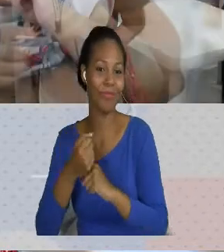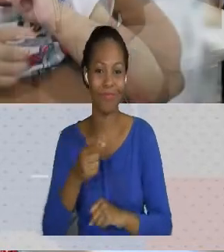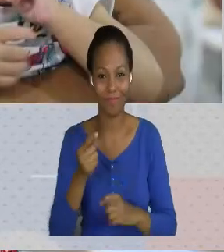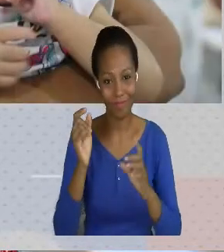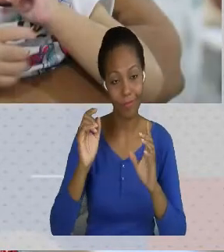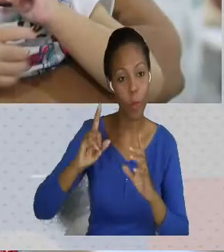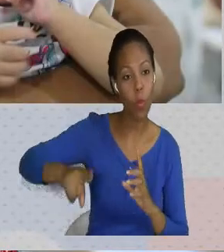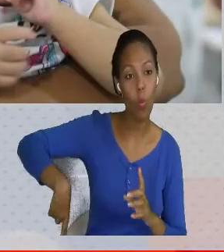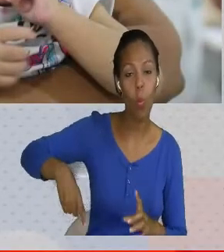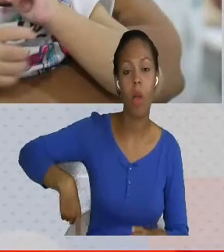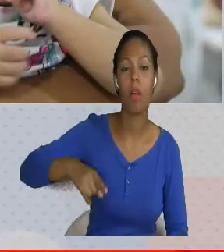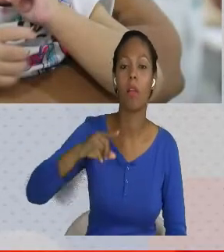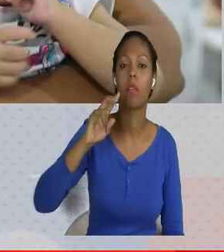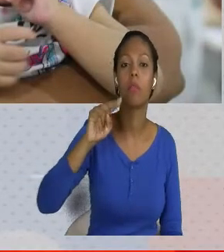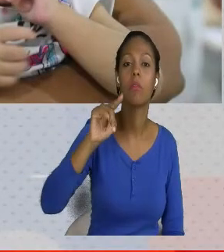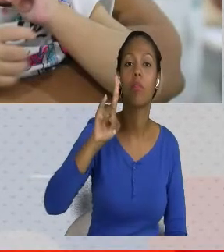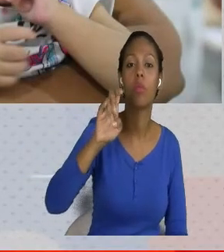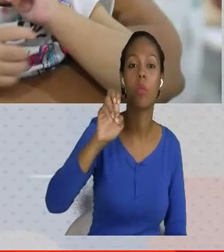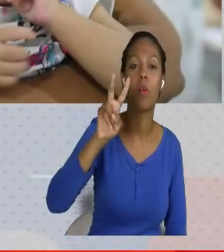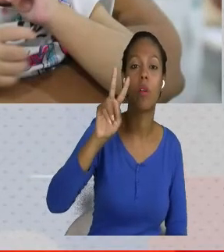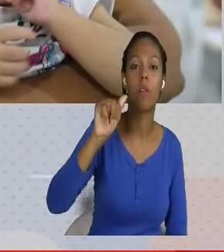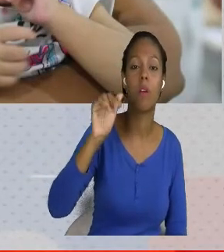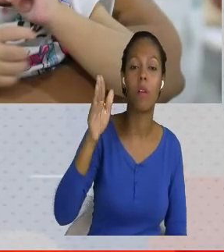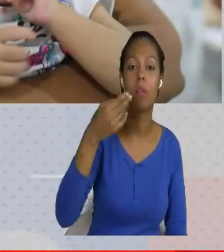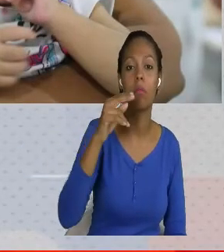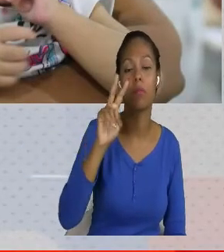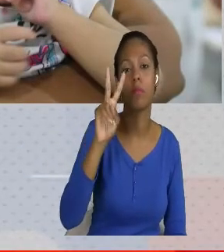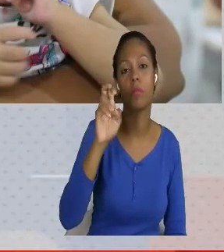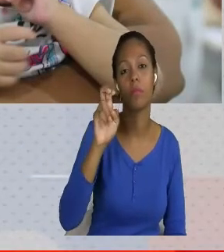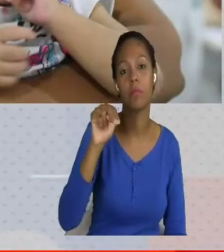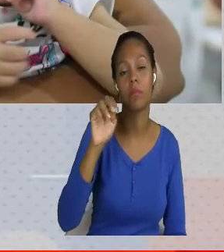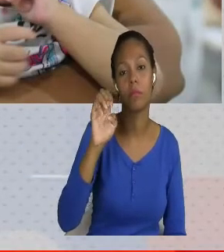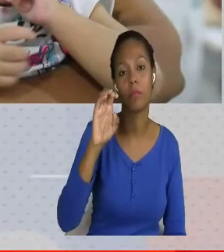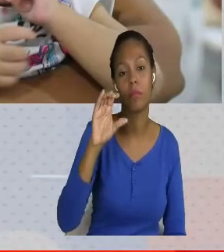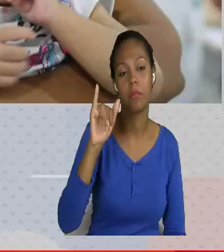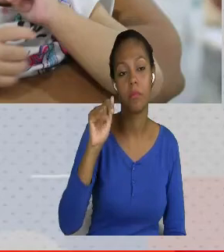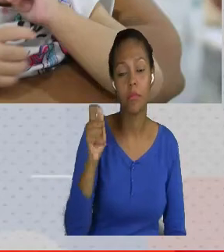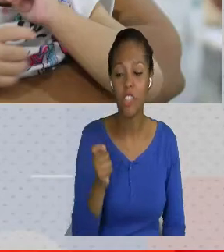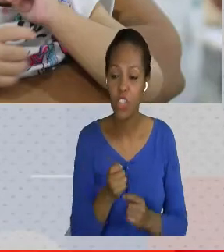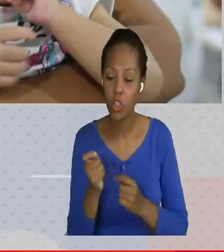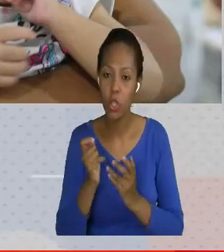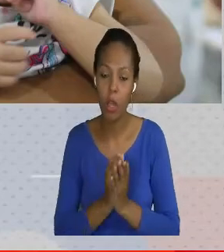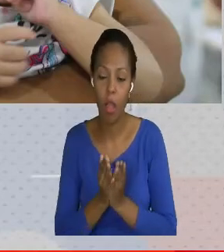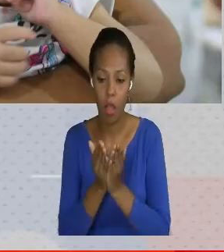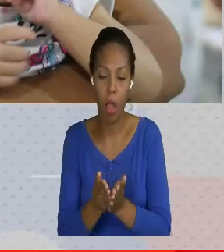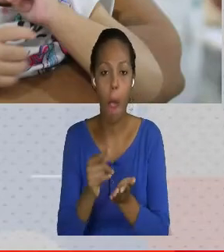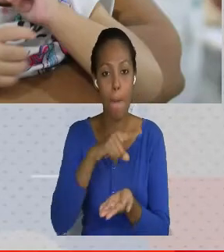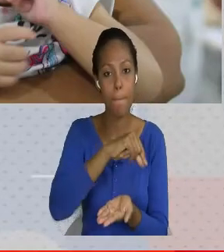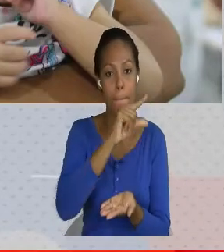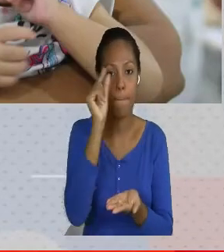queda ubicada en el río Magdalena, cerca al puerto Impala.